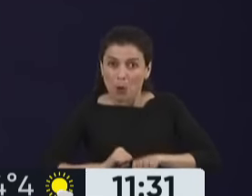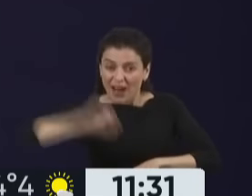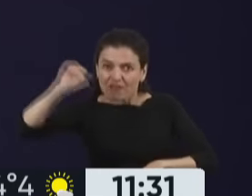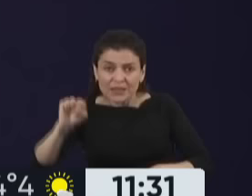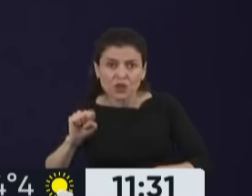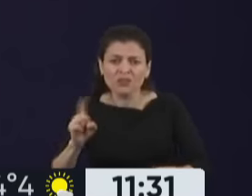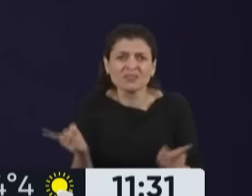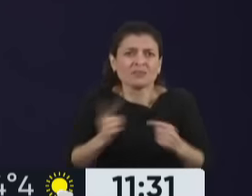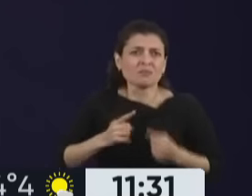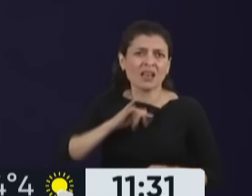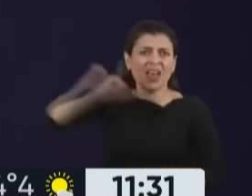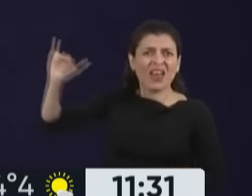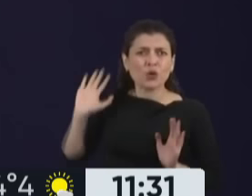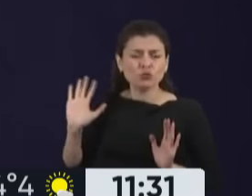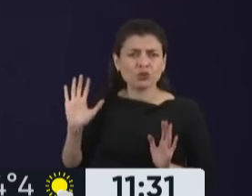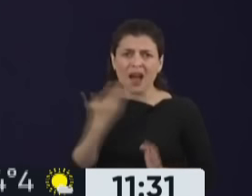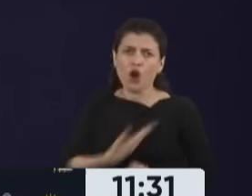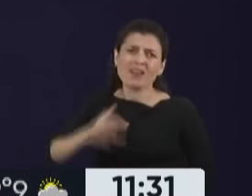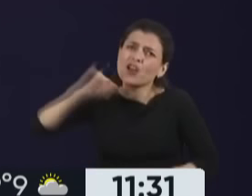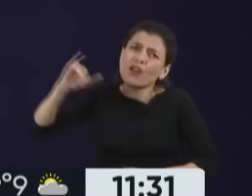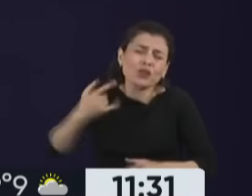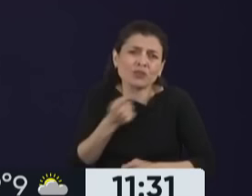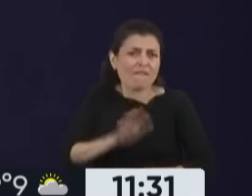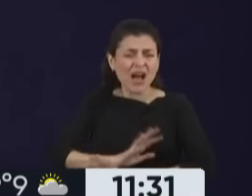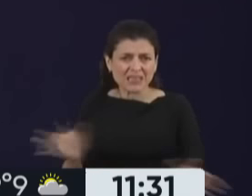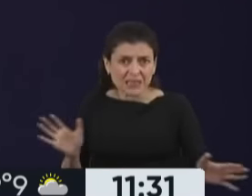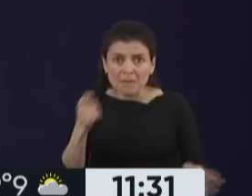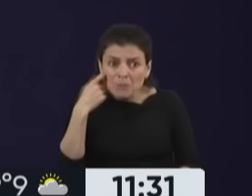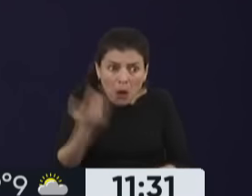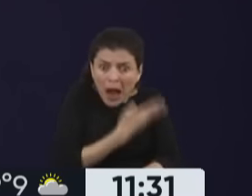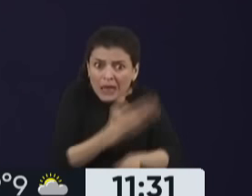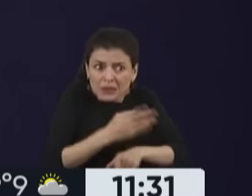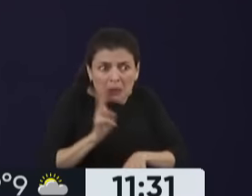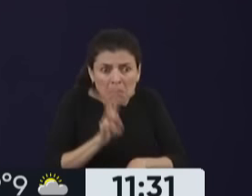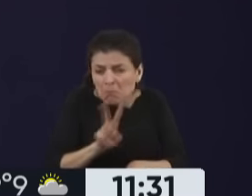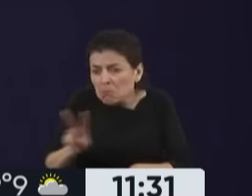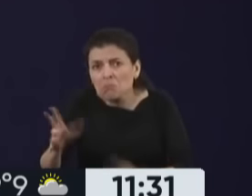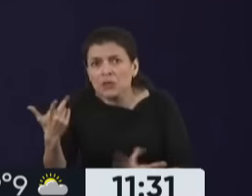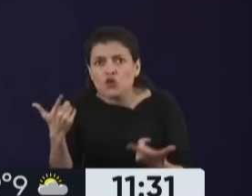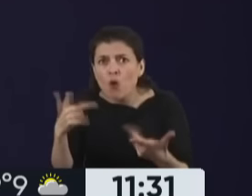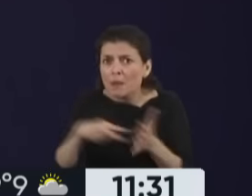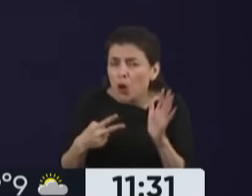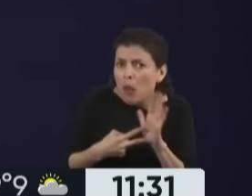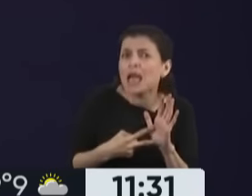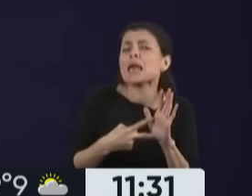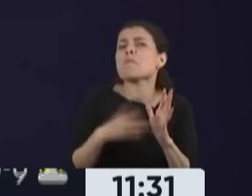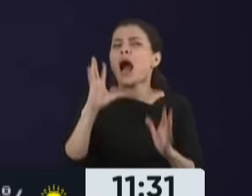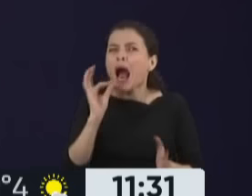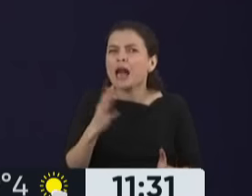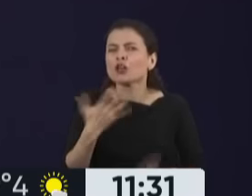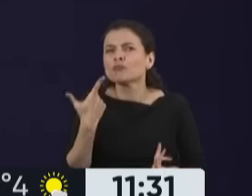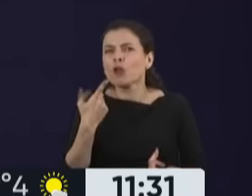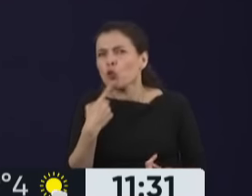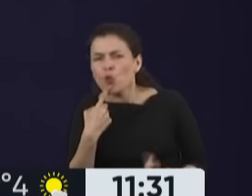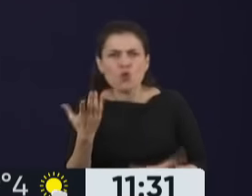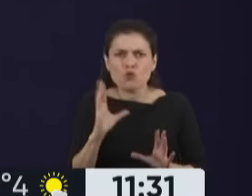se va a denunciar, pero mientras que eso no sea así, no tenemos por qué interferir, o